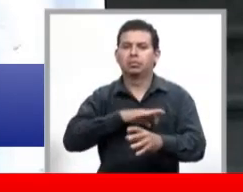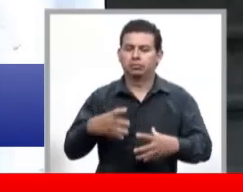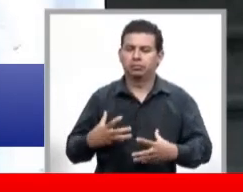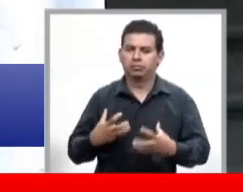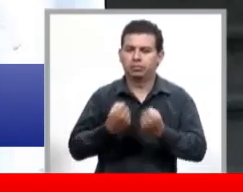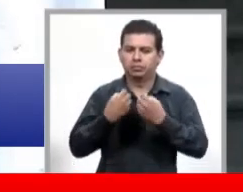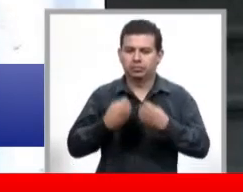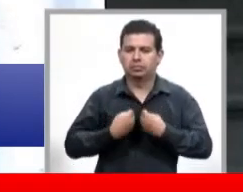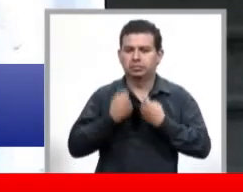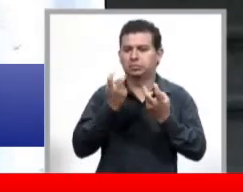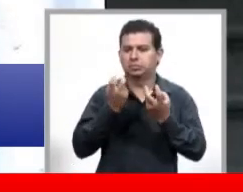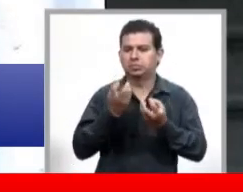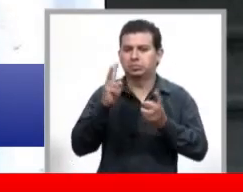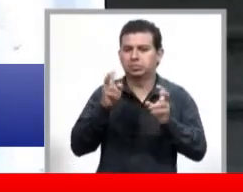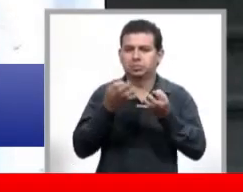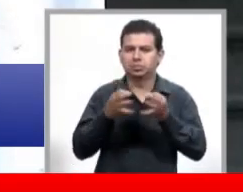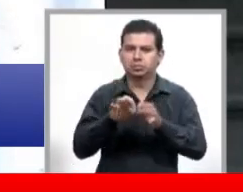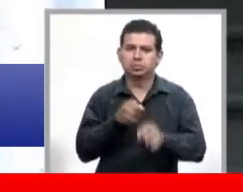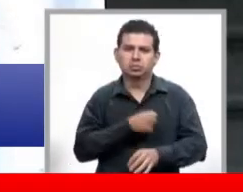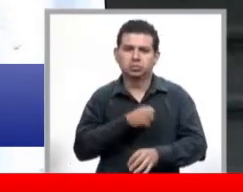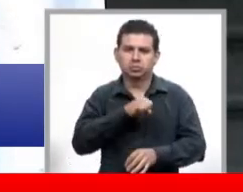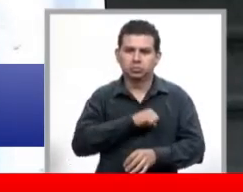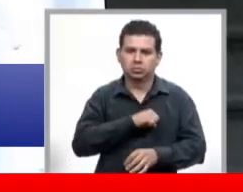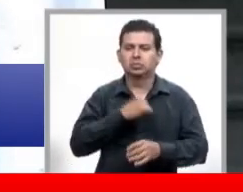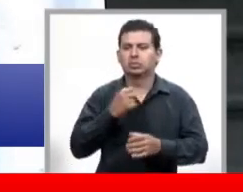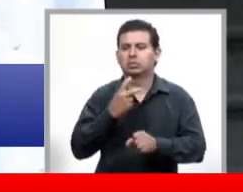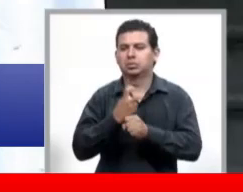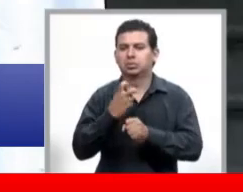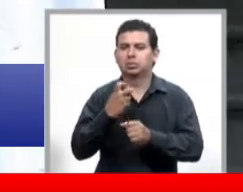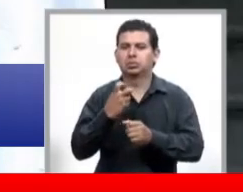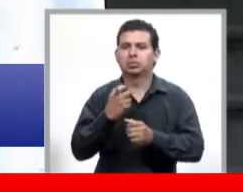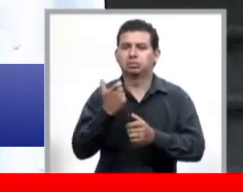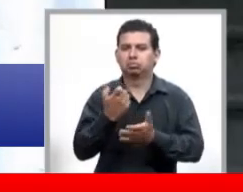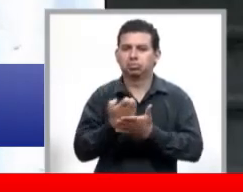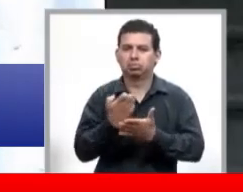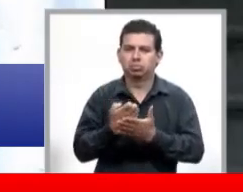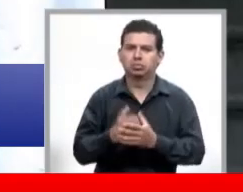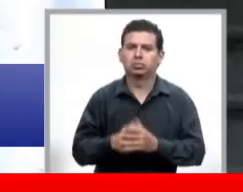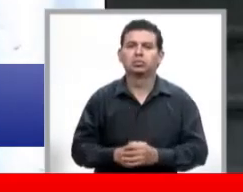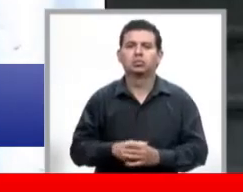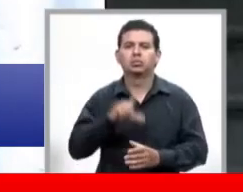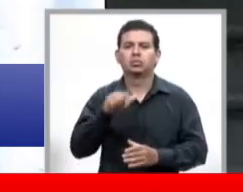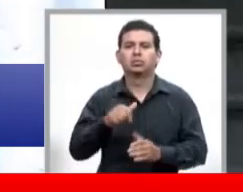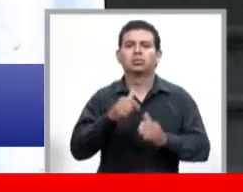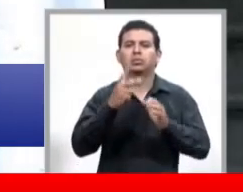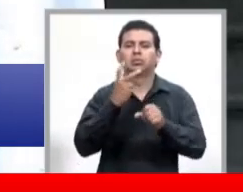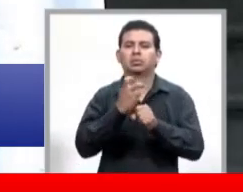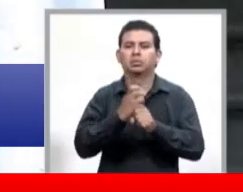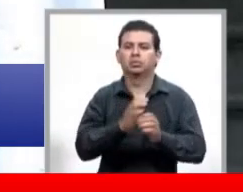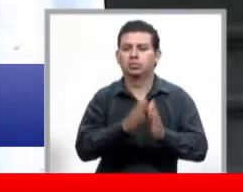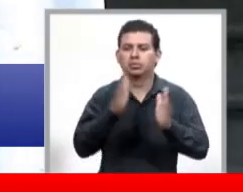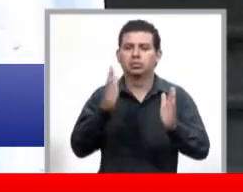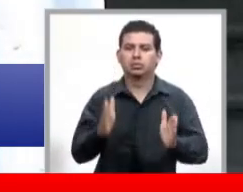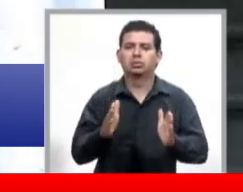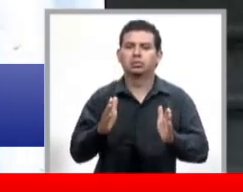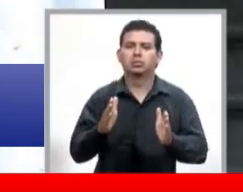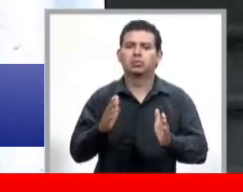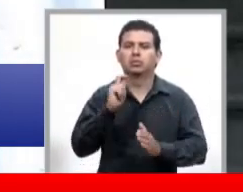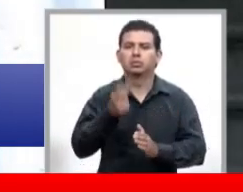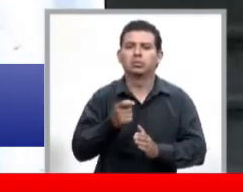parte de la salud y segundo en la parte económica. Y la segunda etapa arrancará una vez que se